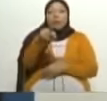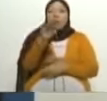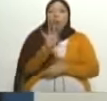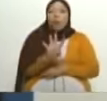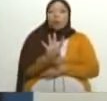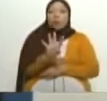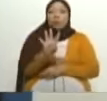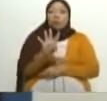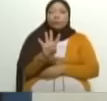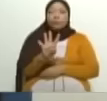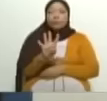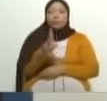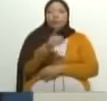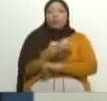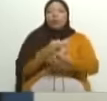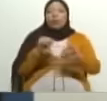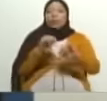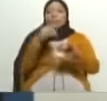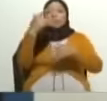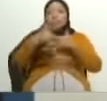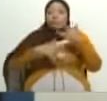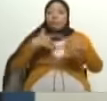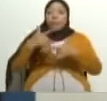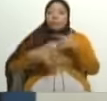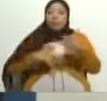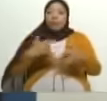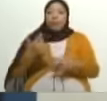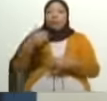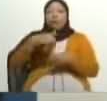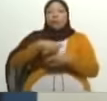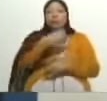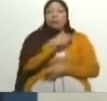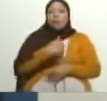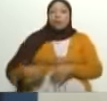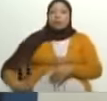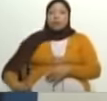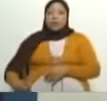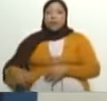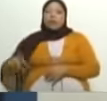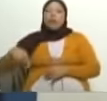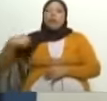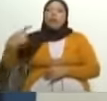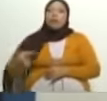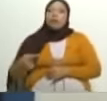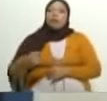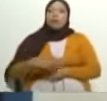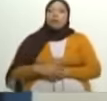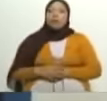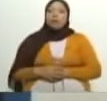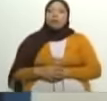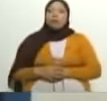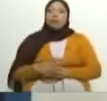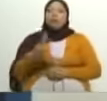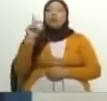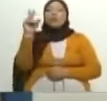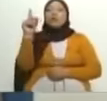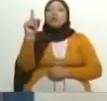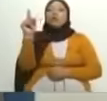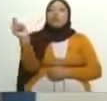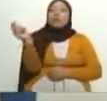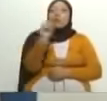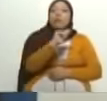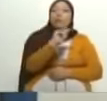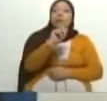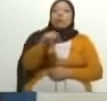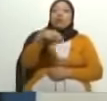cuatro definir un cronograma electoral para las elecciones presidenciales que serán realizadas durante el segundo semestre del